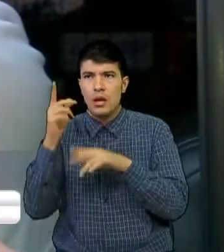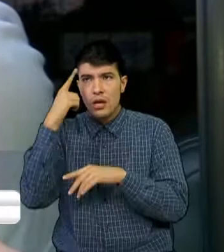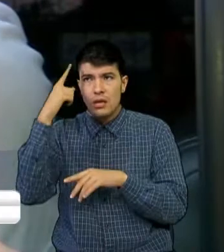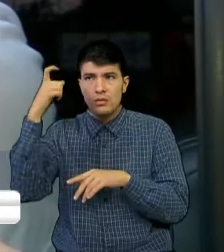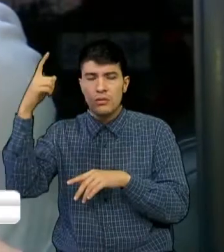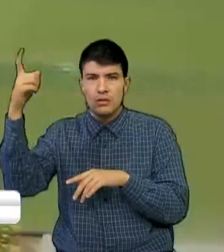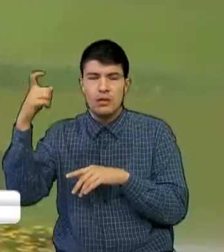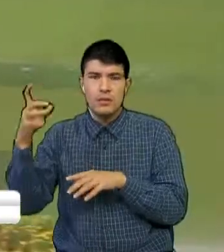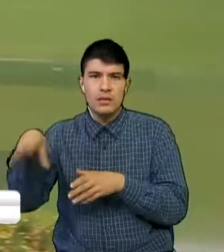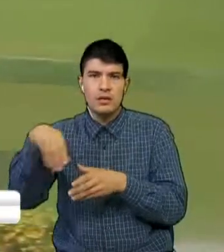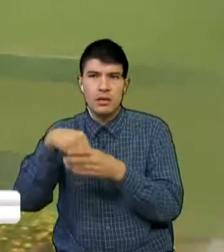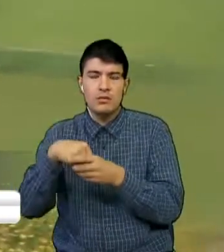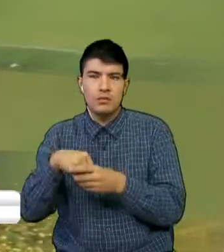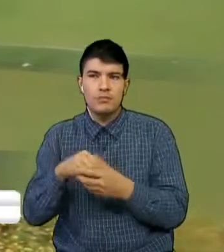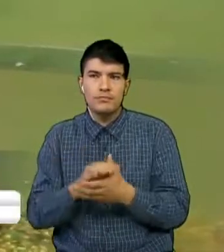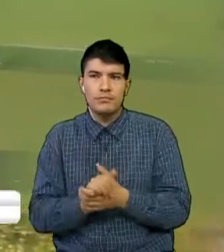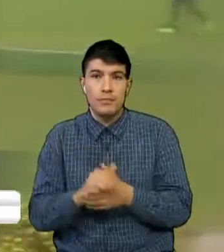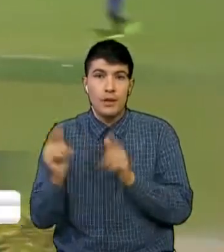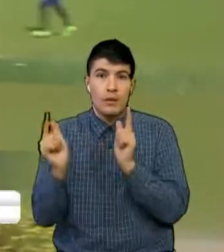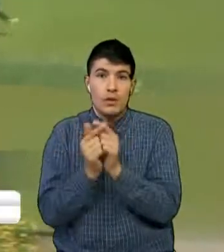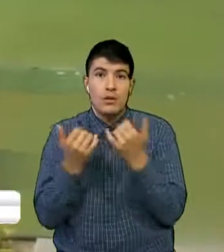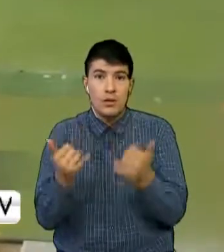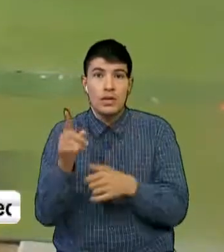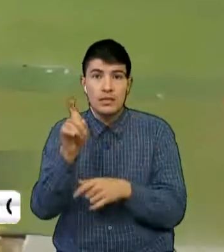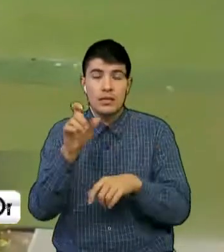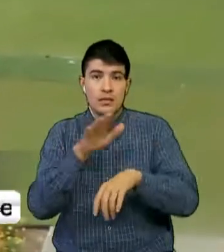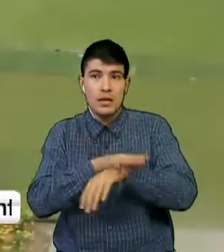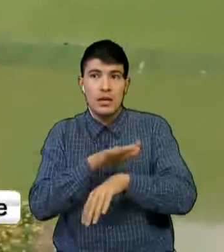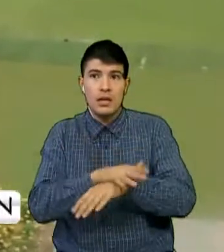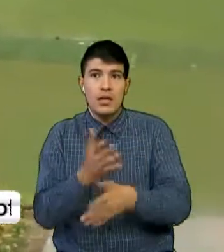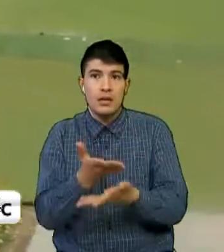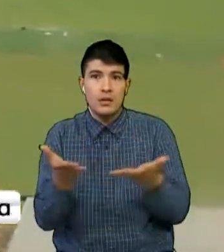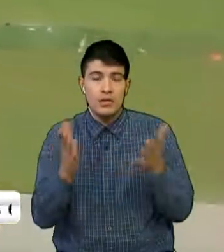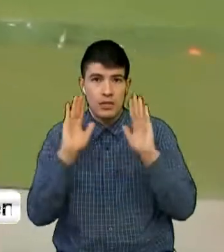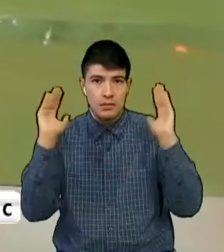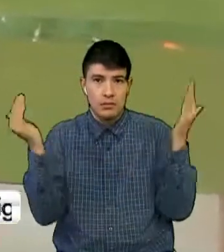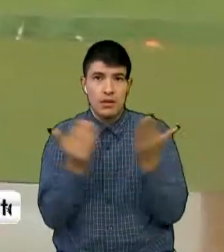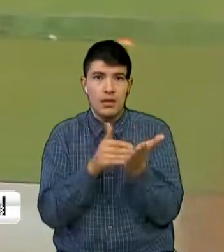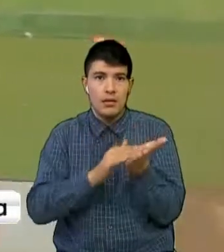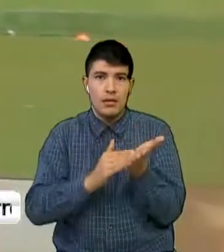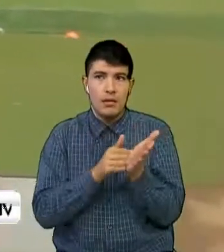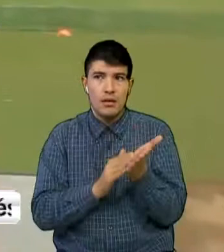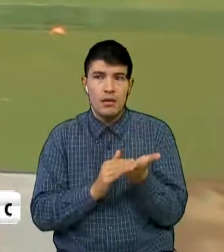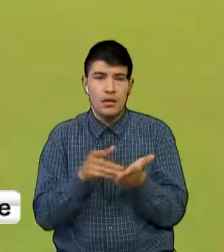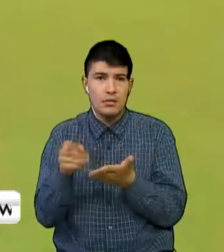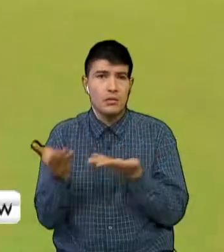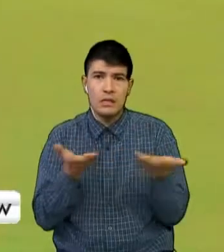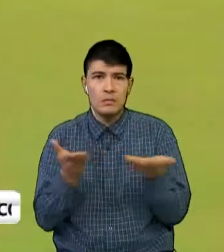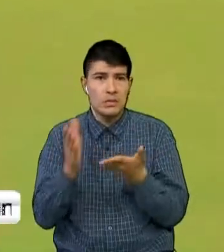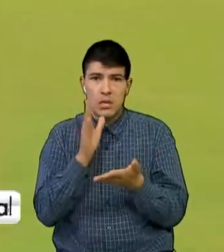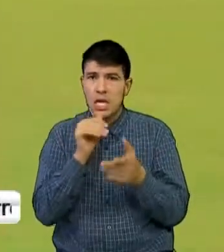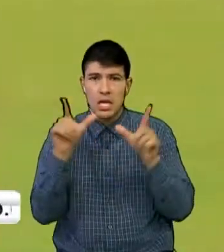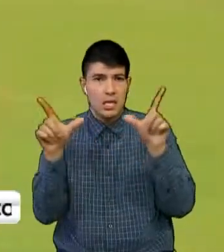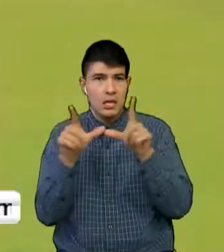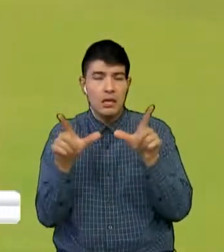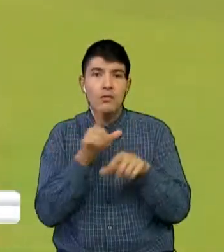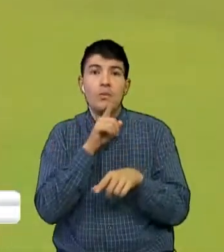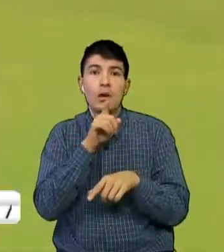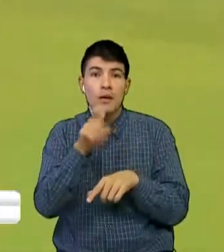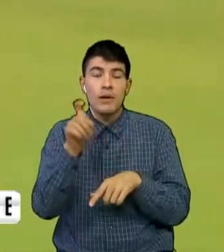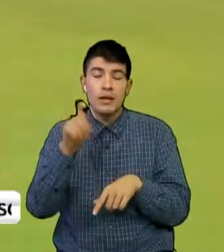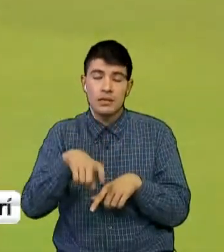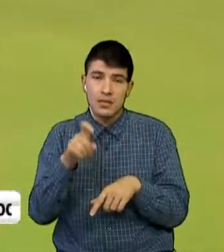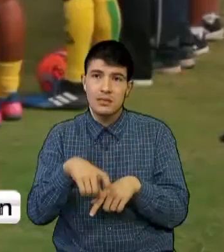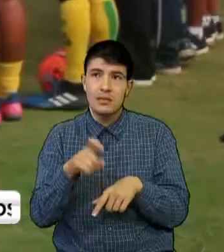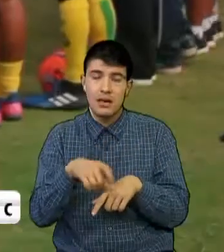estar entre los cuadrangulares el encuentro será hoy el aceite la tarde en el estadio álvaro gómez hurtado de floridablanca no tendrá servicio de televisión y bucaramanga necesita ganar y